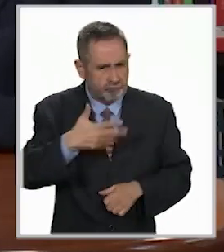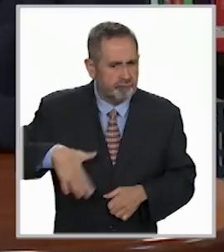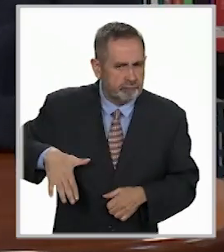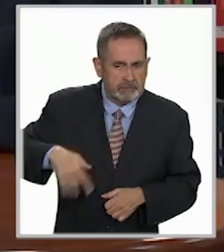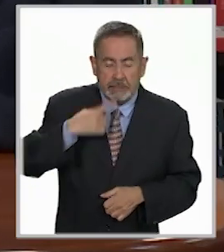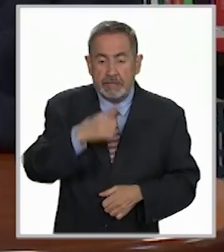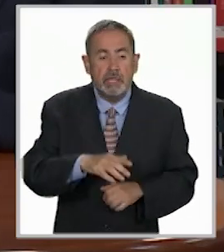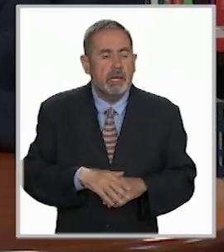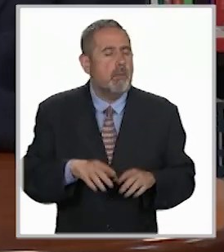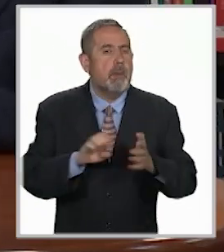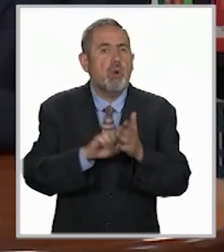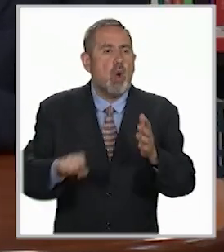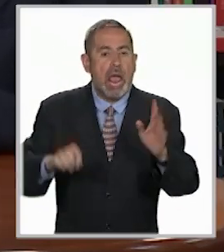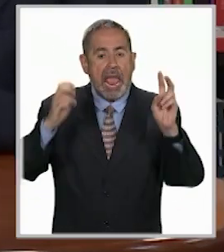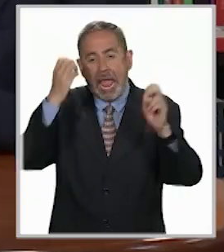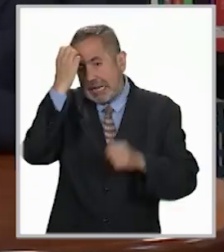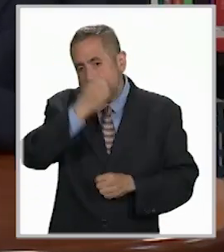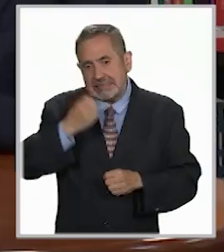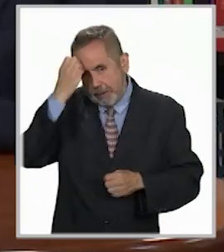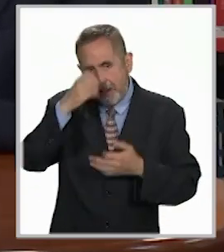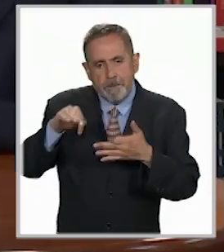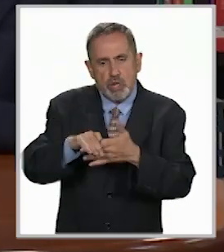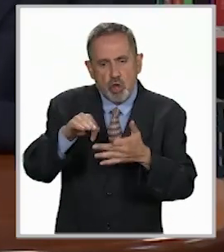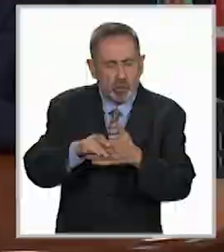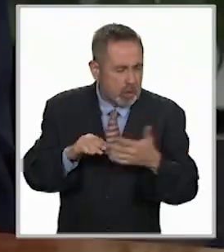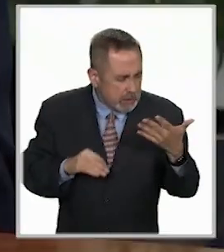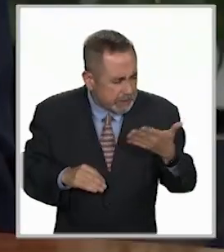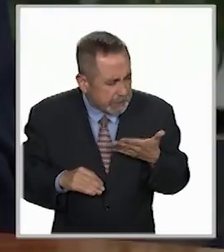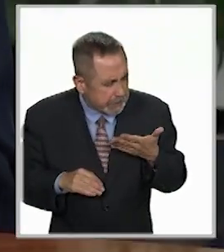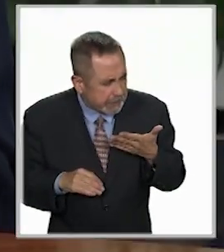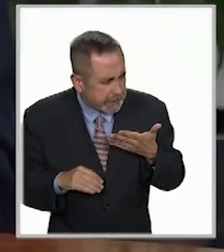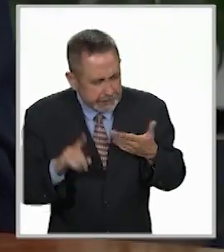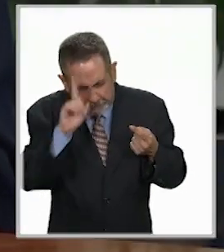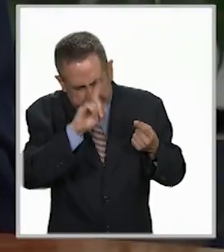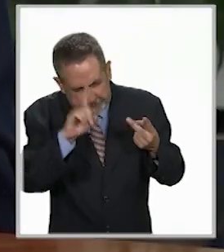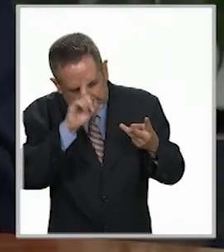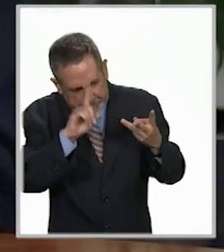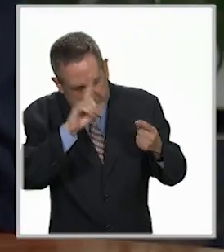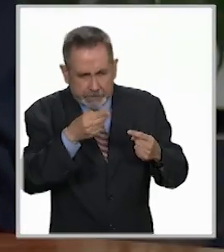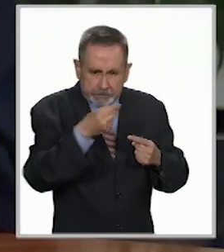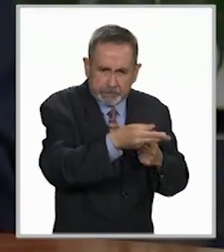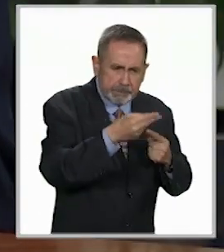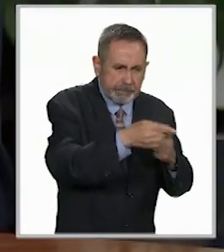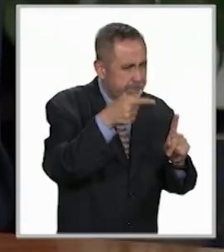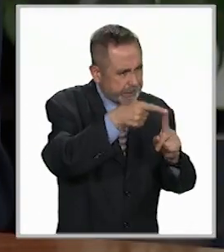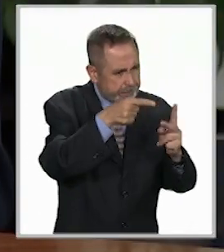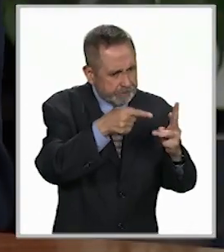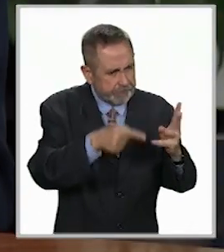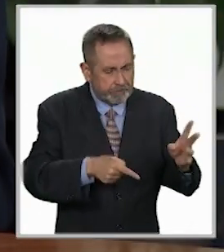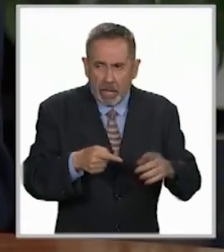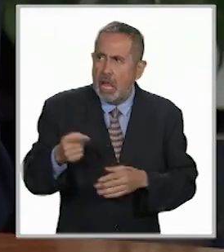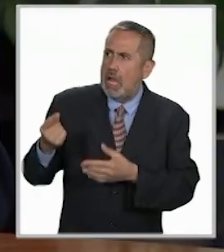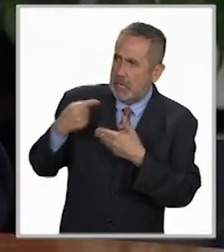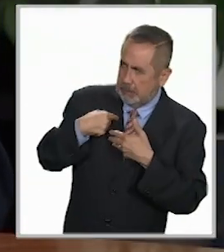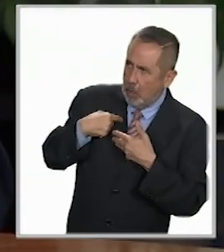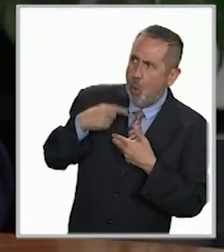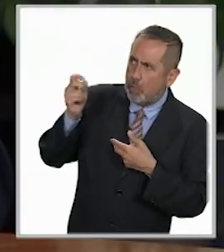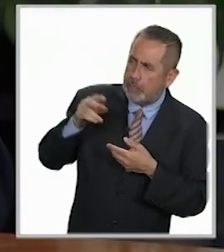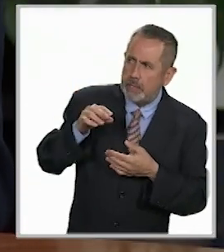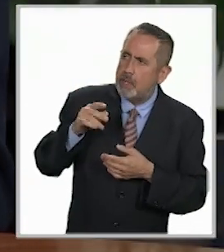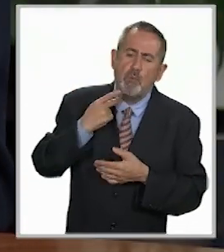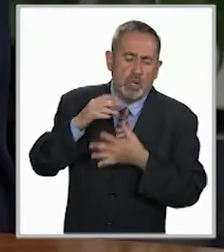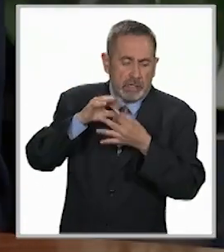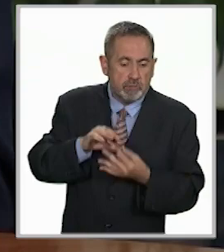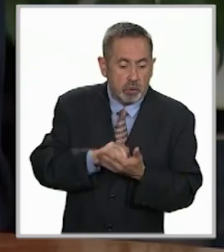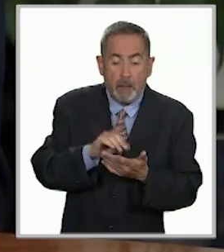hace unos momentos, el examen periódico universal, que hace recomendaciones específicas, sirve precisamente para avanzar políticas públicas.